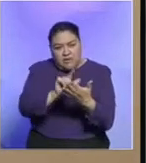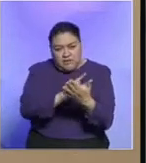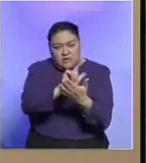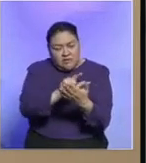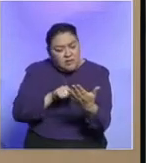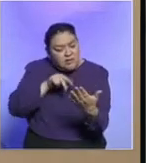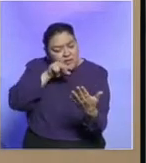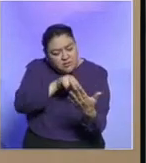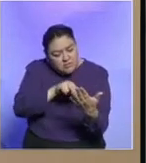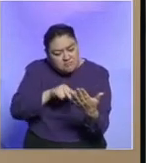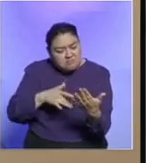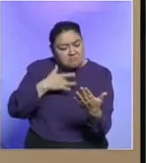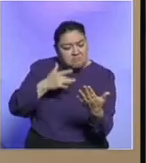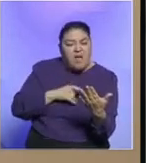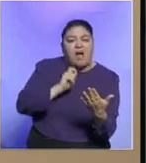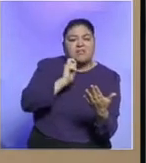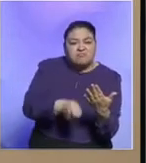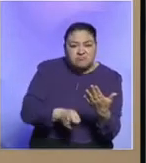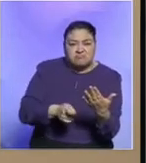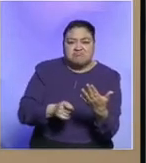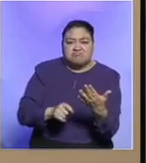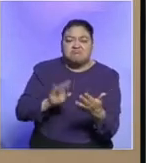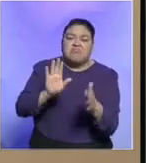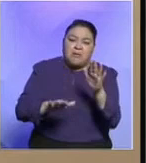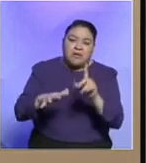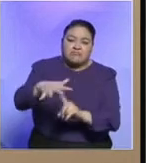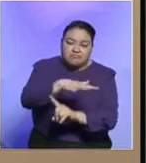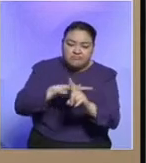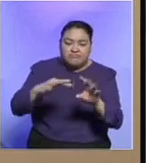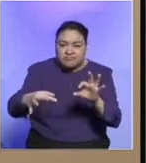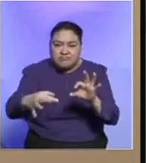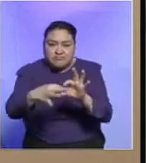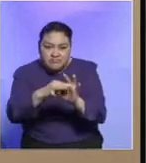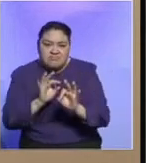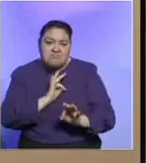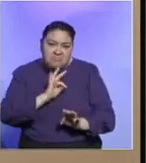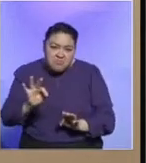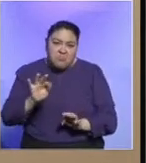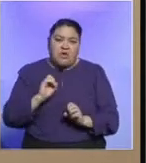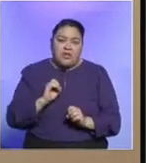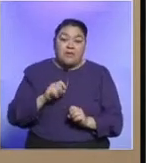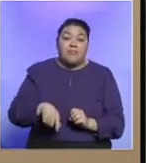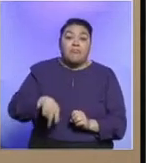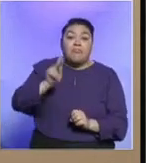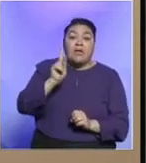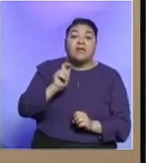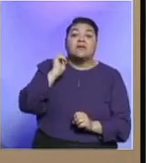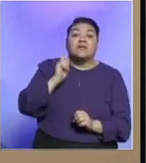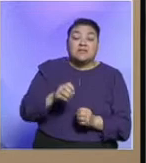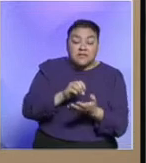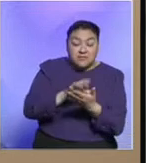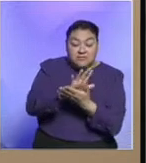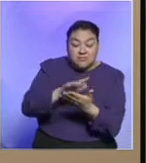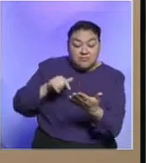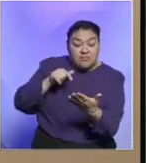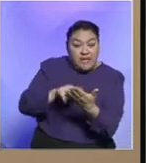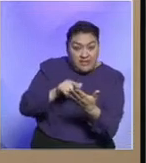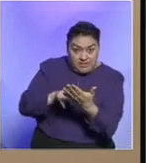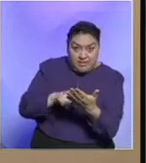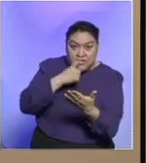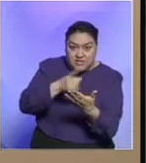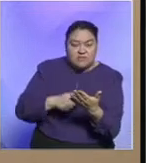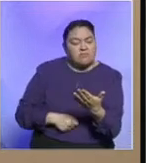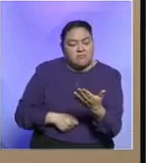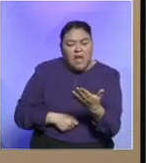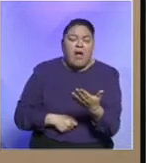y constitucional o de cualquier norma, no es posible interpretar contrario a